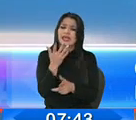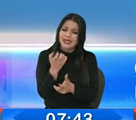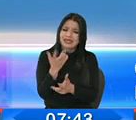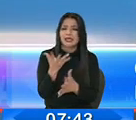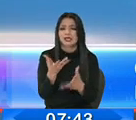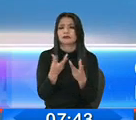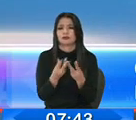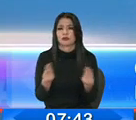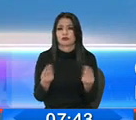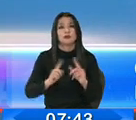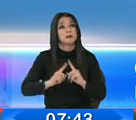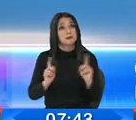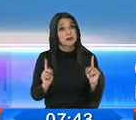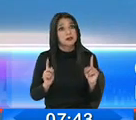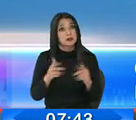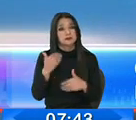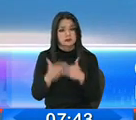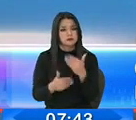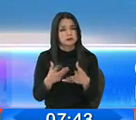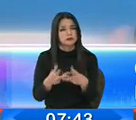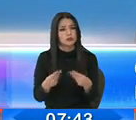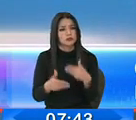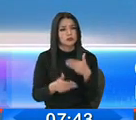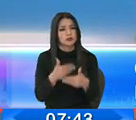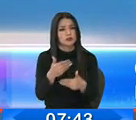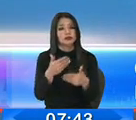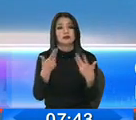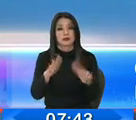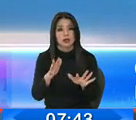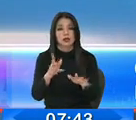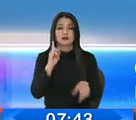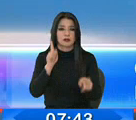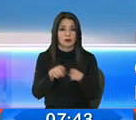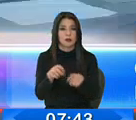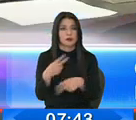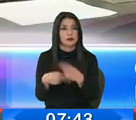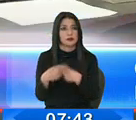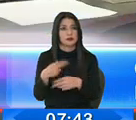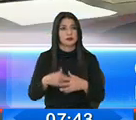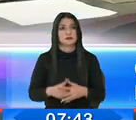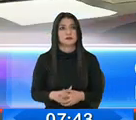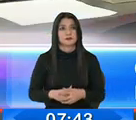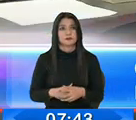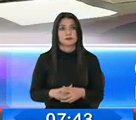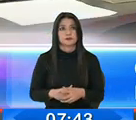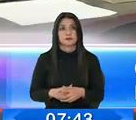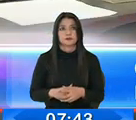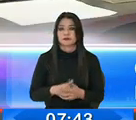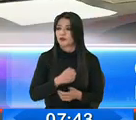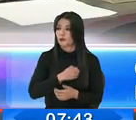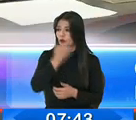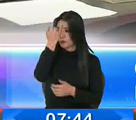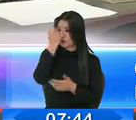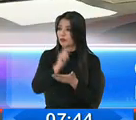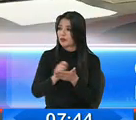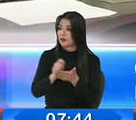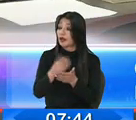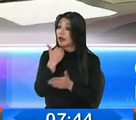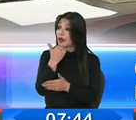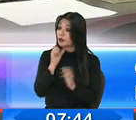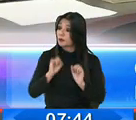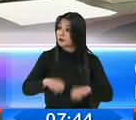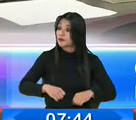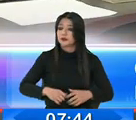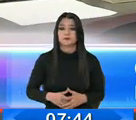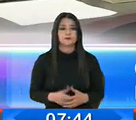que necesariamente tendremos que discutirlas ya en el marco de un proceso de negociación. ¿Propiedad intelectual queda pendiente algo? De lo que